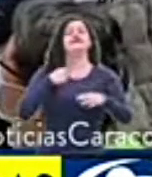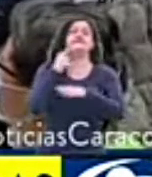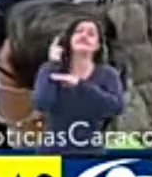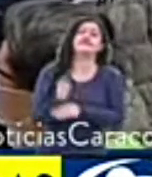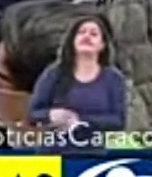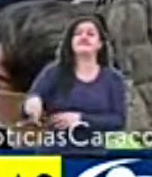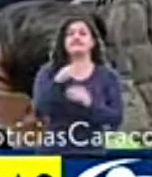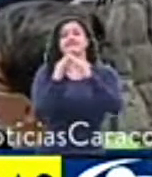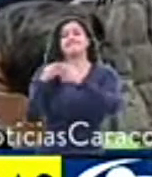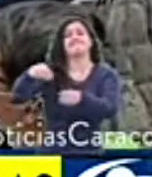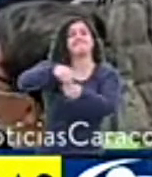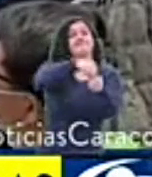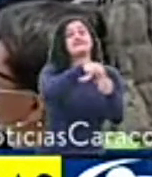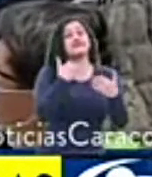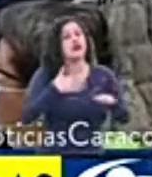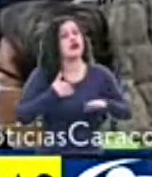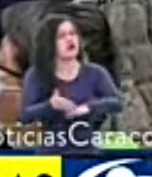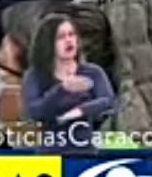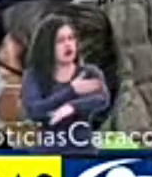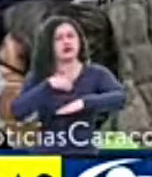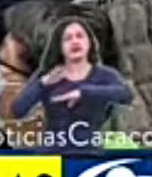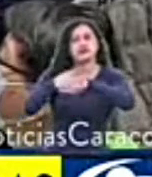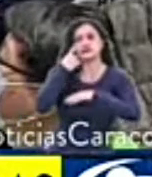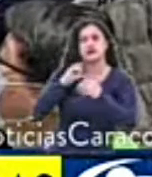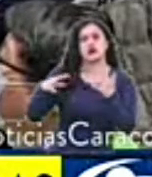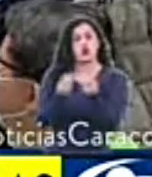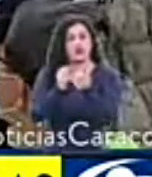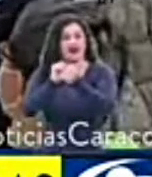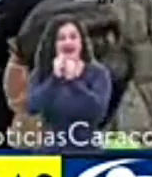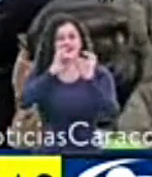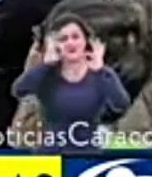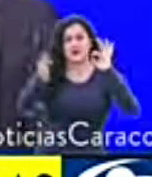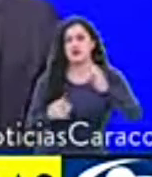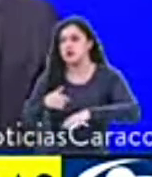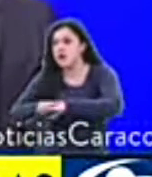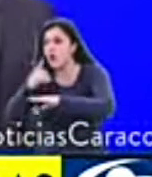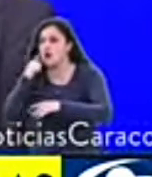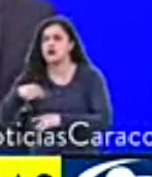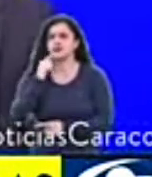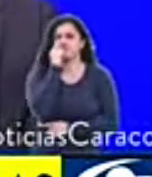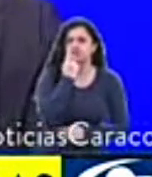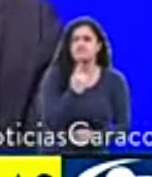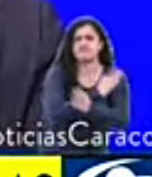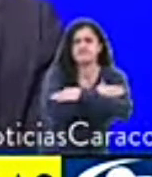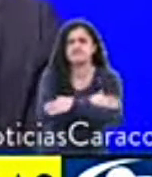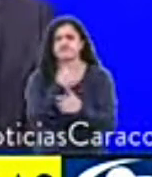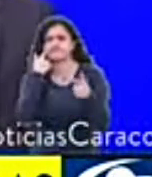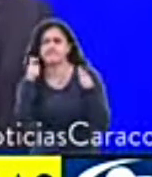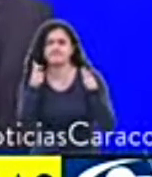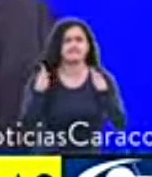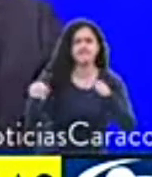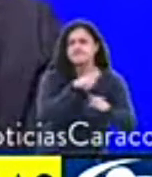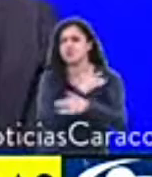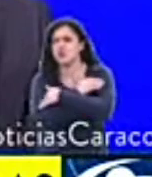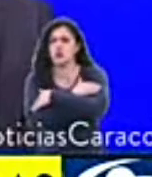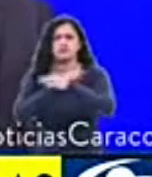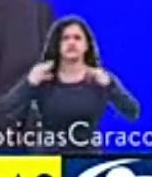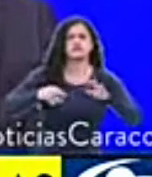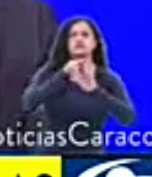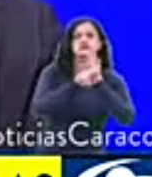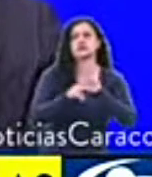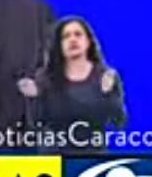a extremar las medidas a extremar los cuidados las pruebas para tratar de contener una oleada en ese país